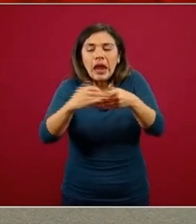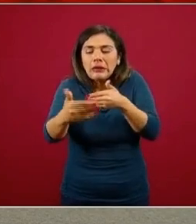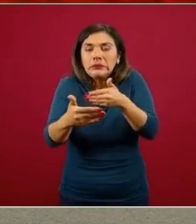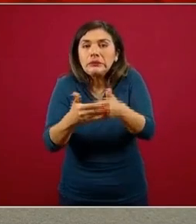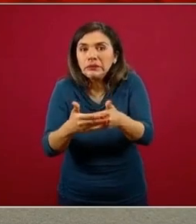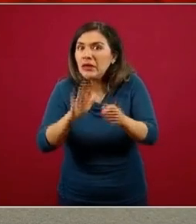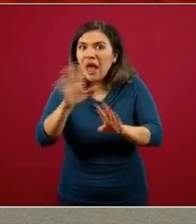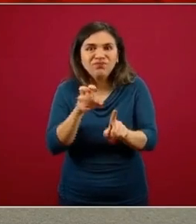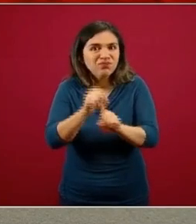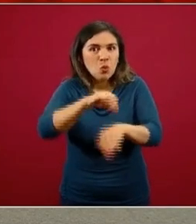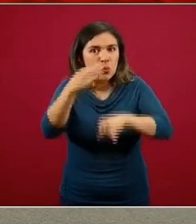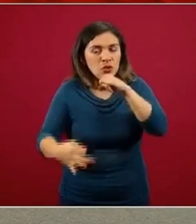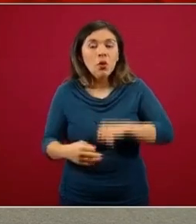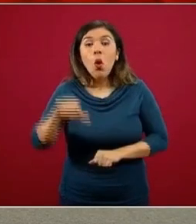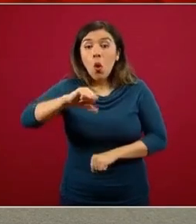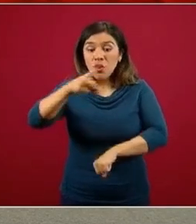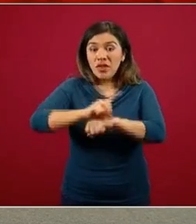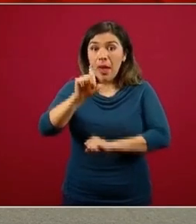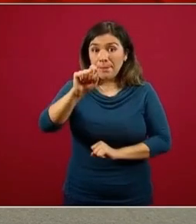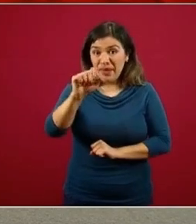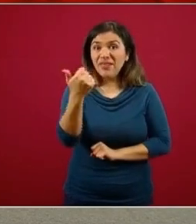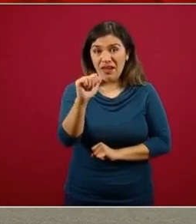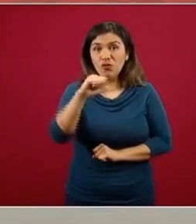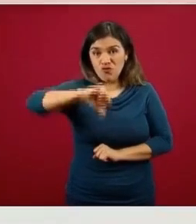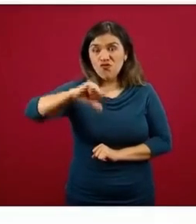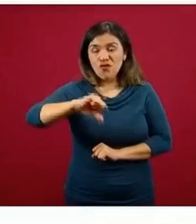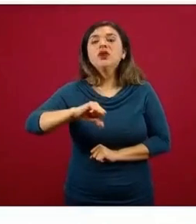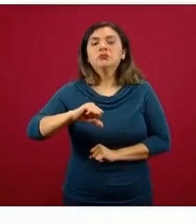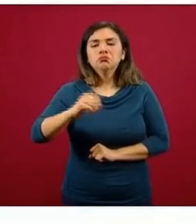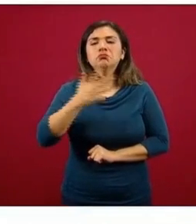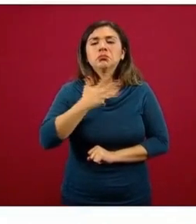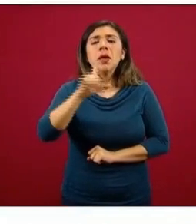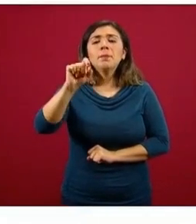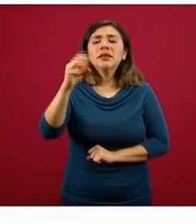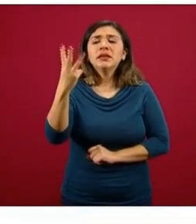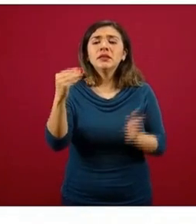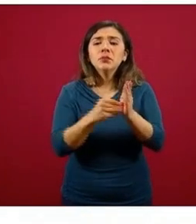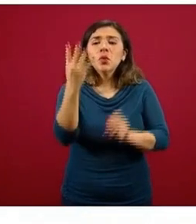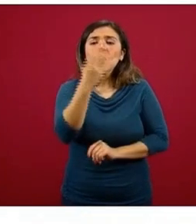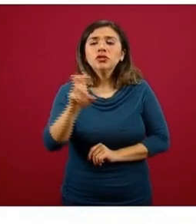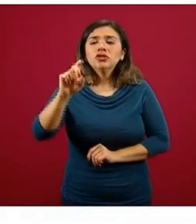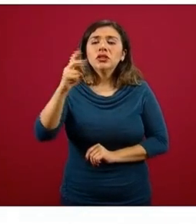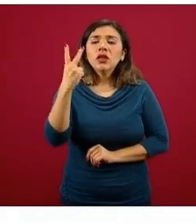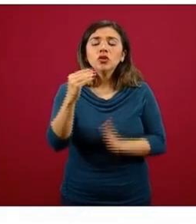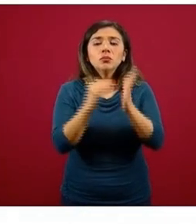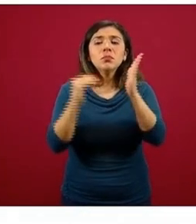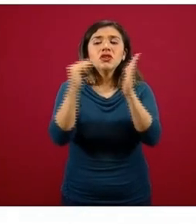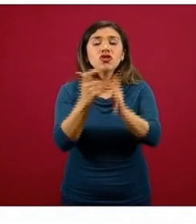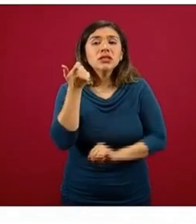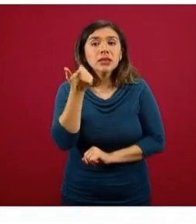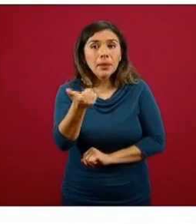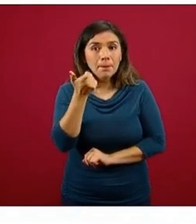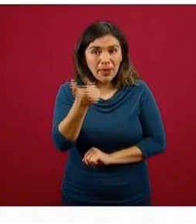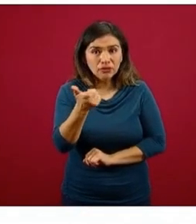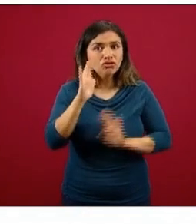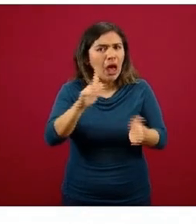cerca de la meta. El día de hoy, al 20 de agosto, tenemos 23.432 millones de